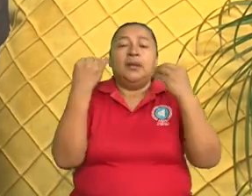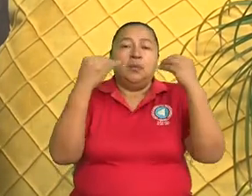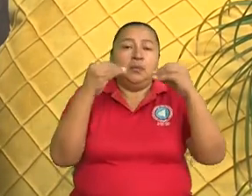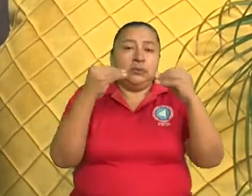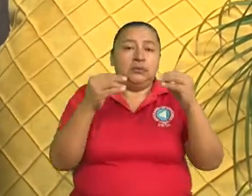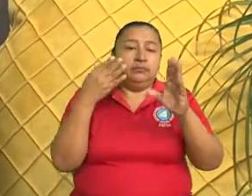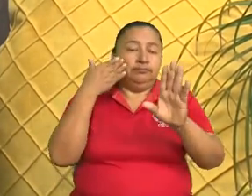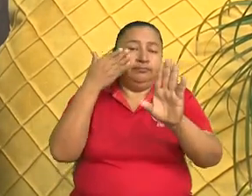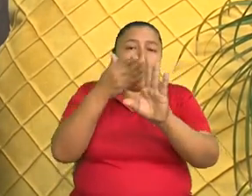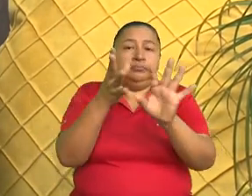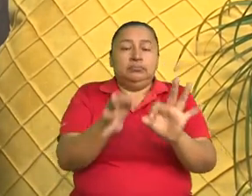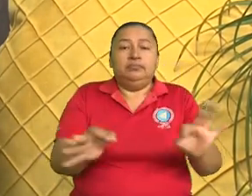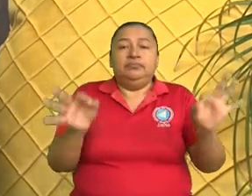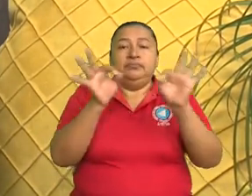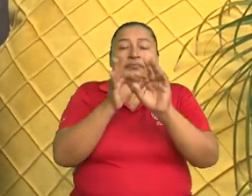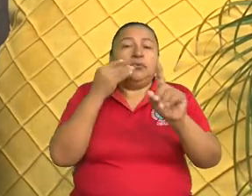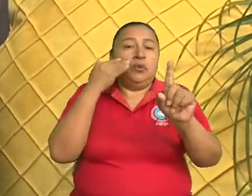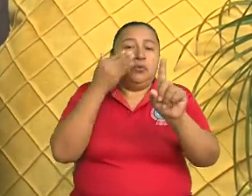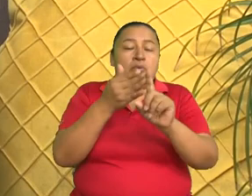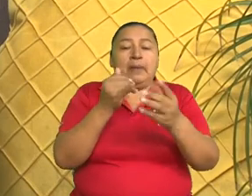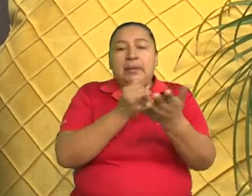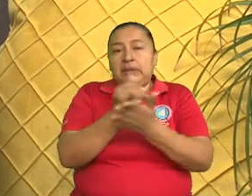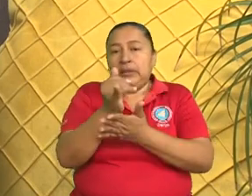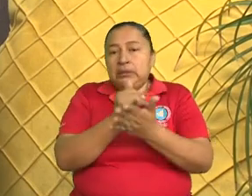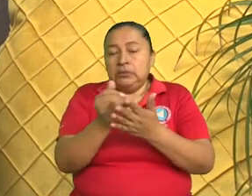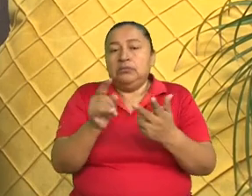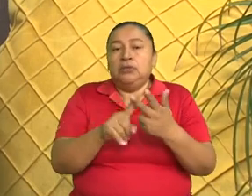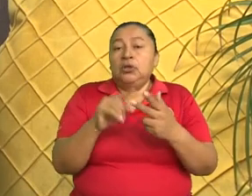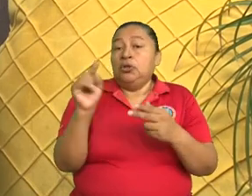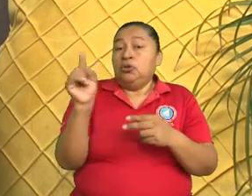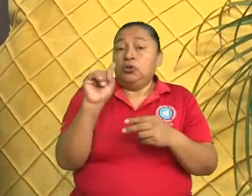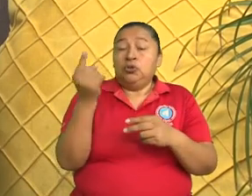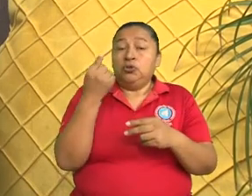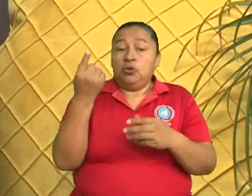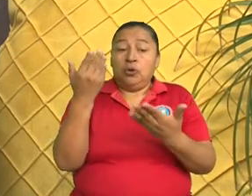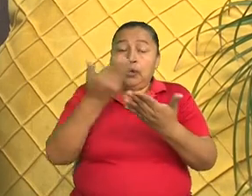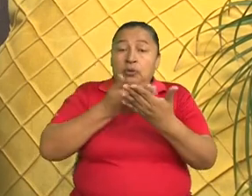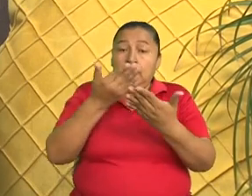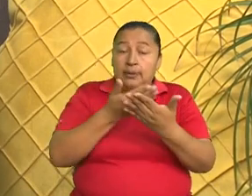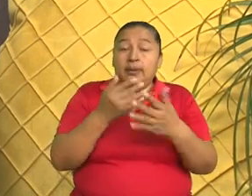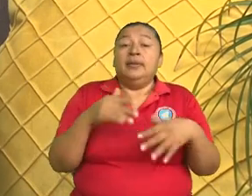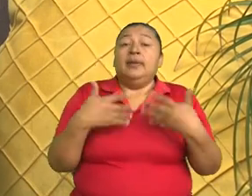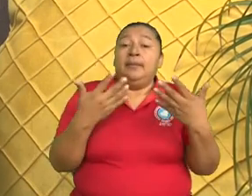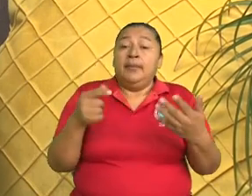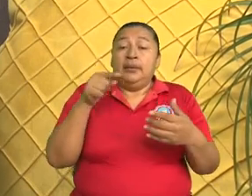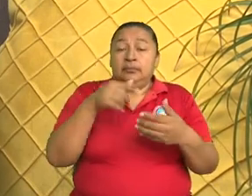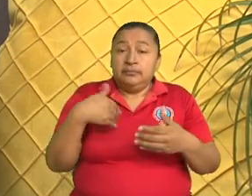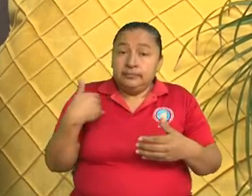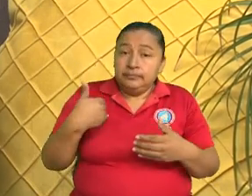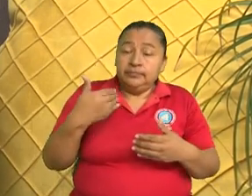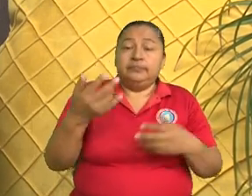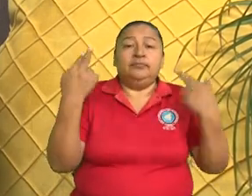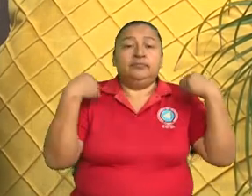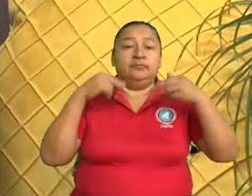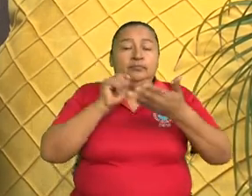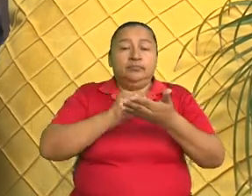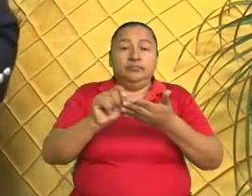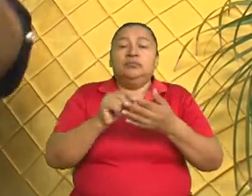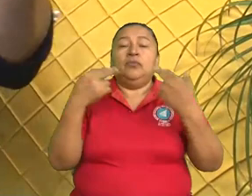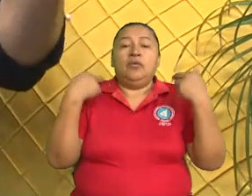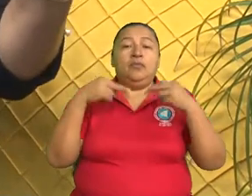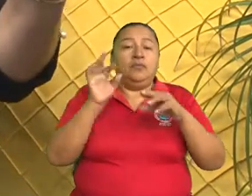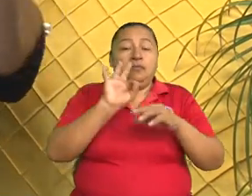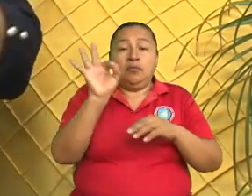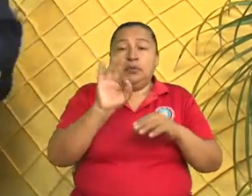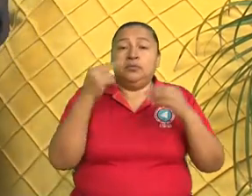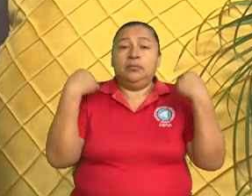más importante, para fines de investigación, y no solamente es el estudiante, sino que también estamos avanzando en la formación de maestros